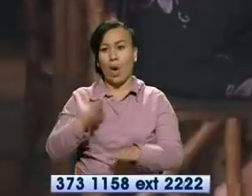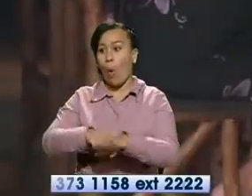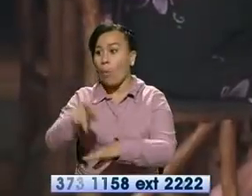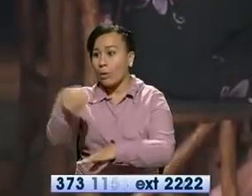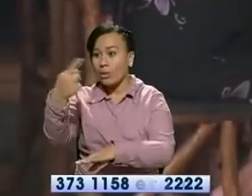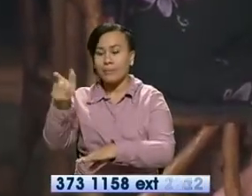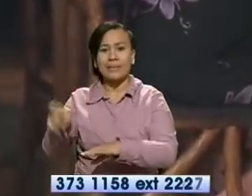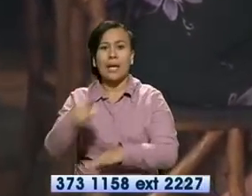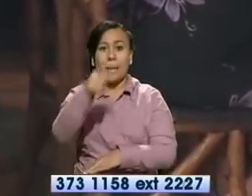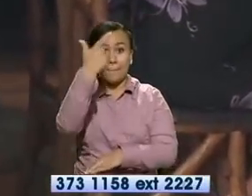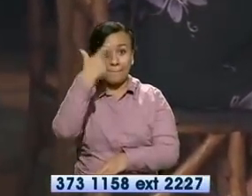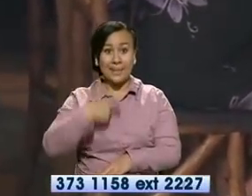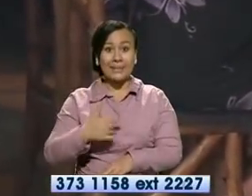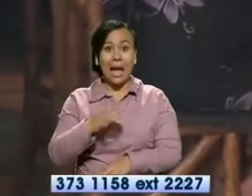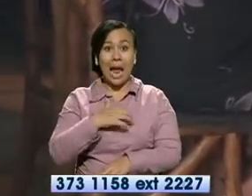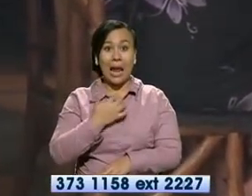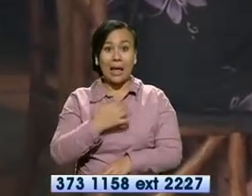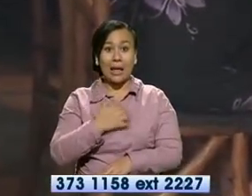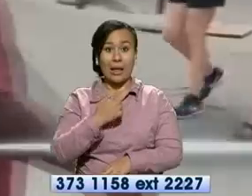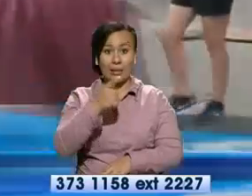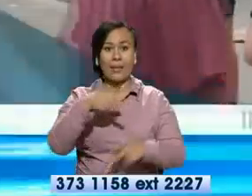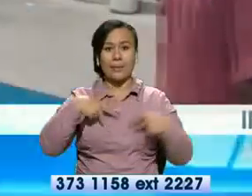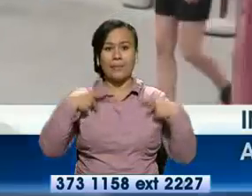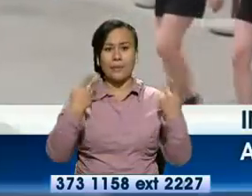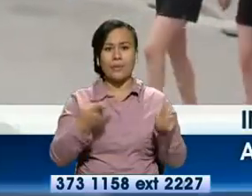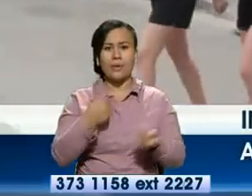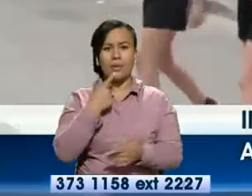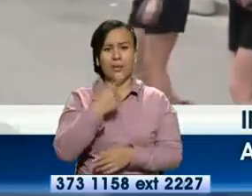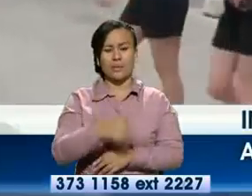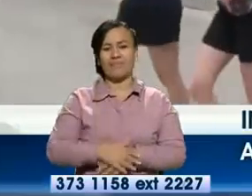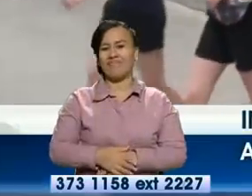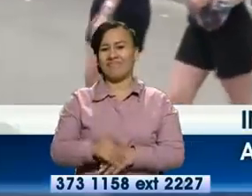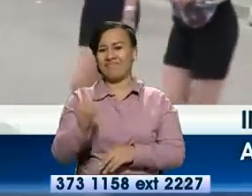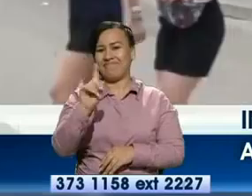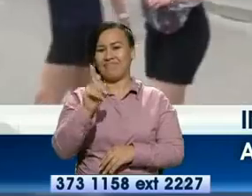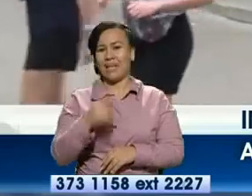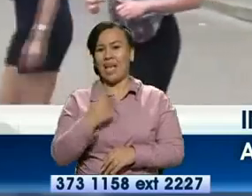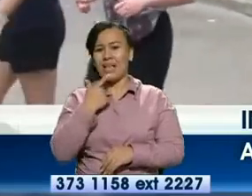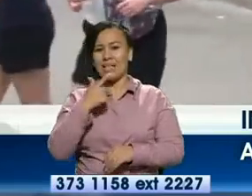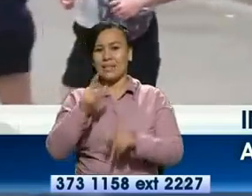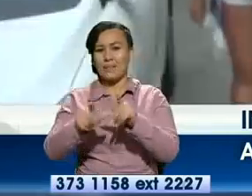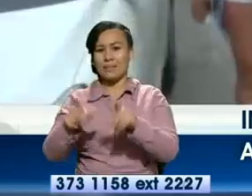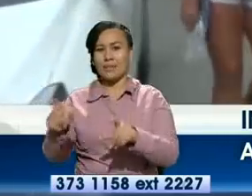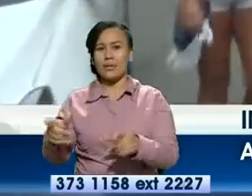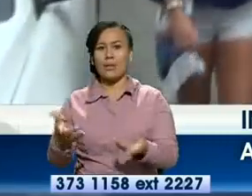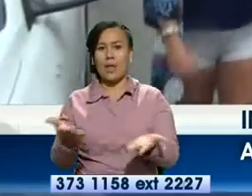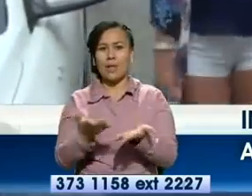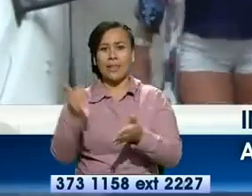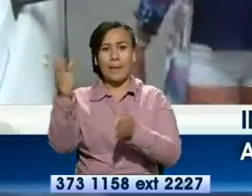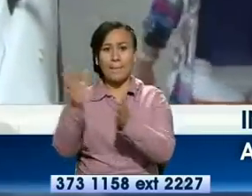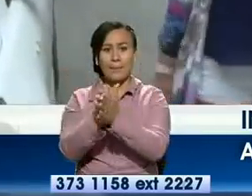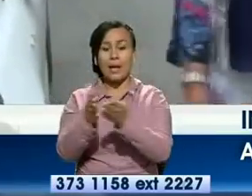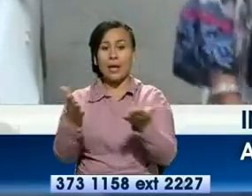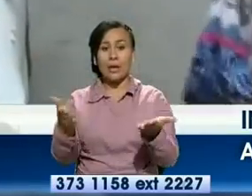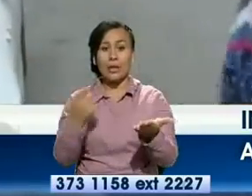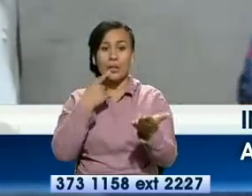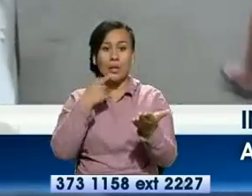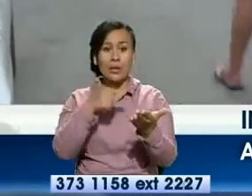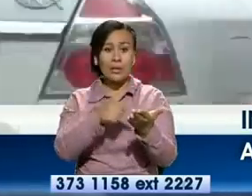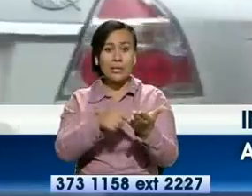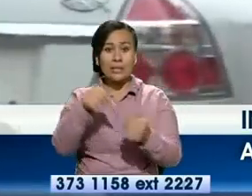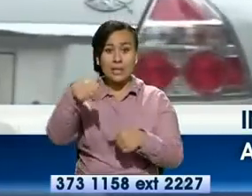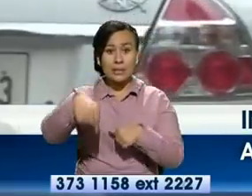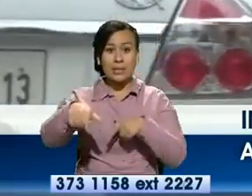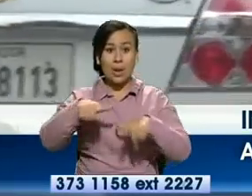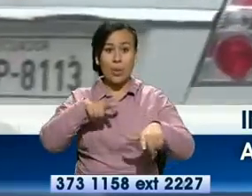Ciudadanos argentinos quienes habitan en Montañita desmienten las aseveraciones de la prensa de su país, donde aseguran que este